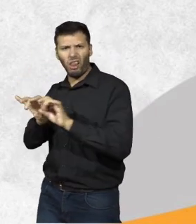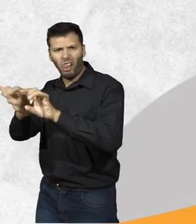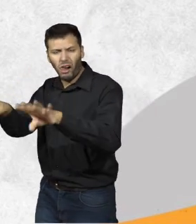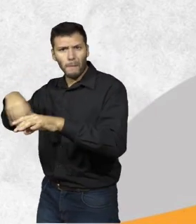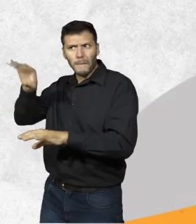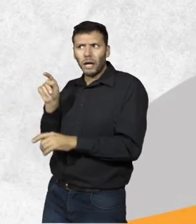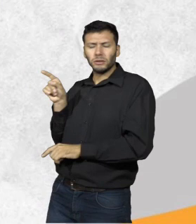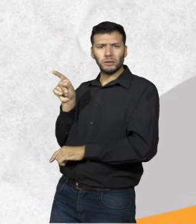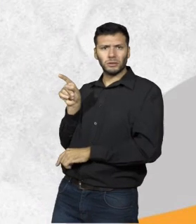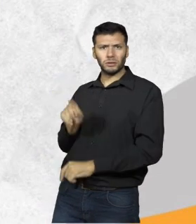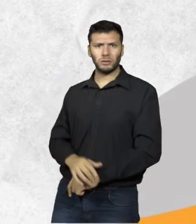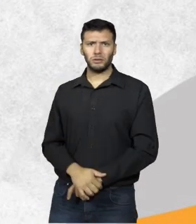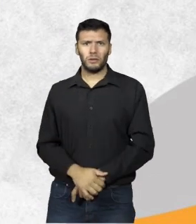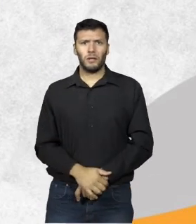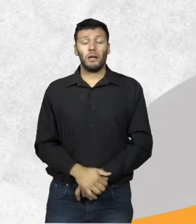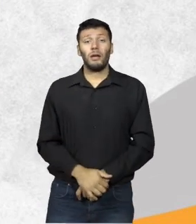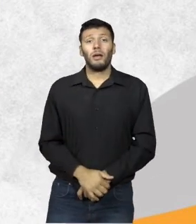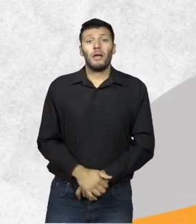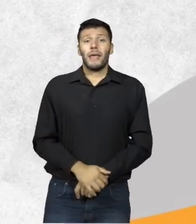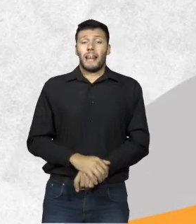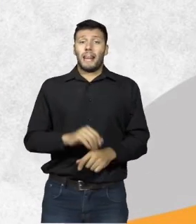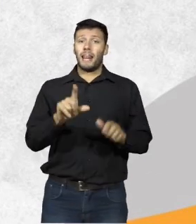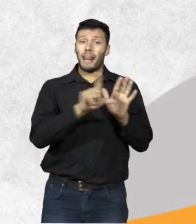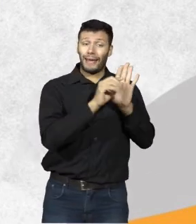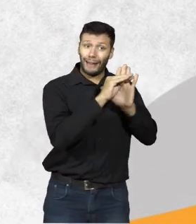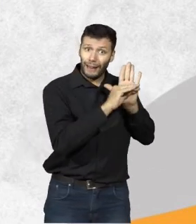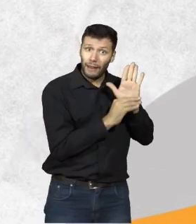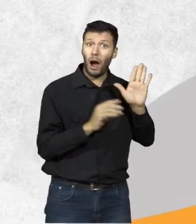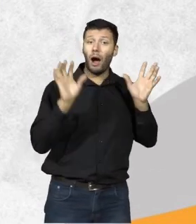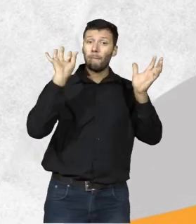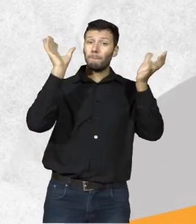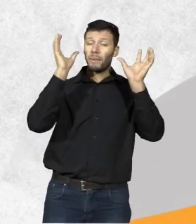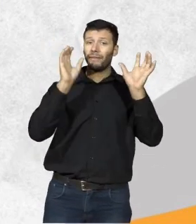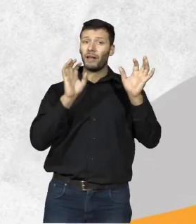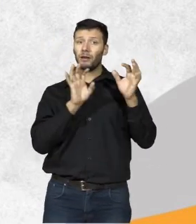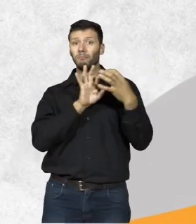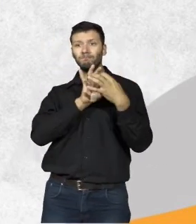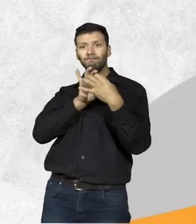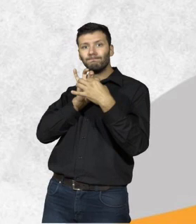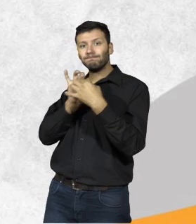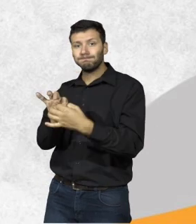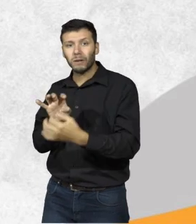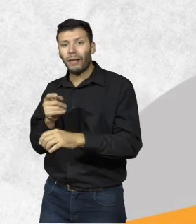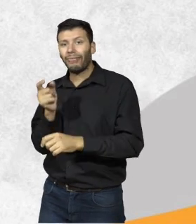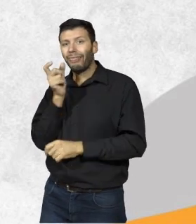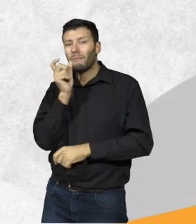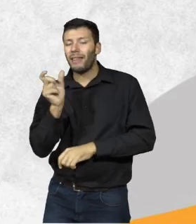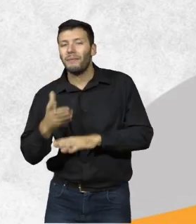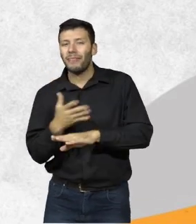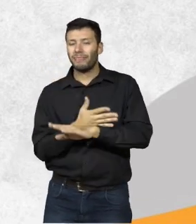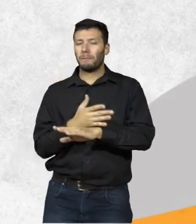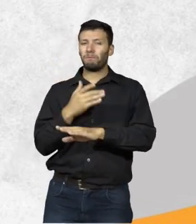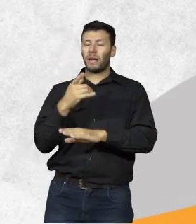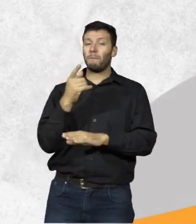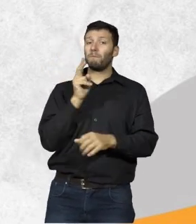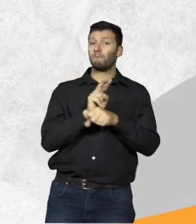La legislación ambiental tiene que ir acompañada lo que hablábamos de prevención para no llegar al incidente, protección